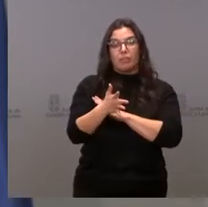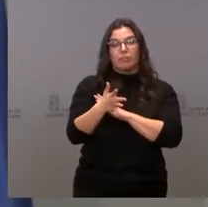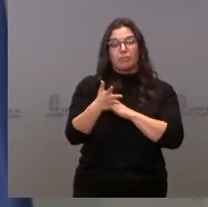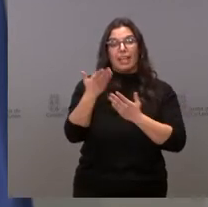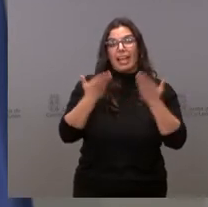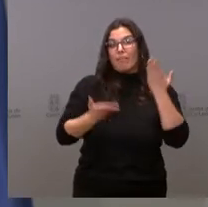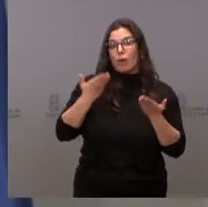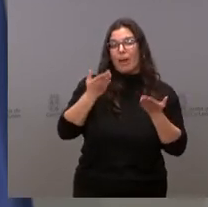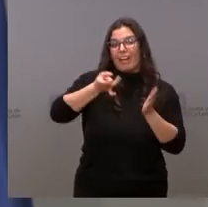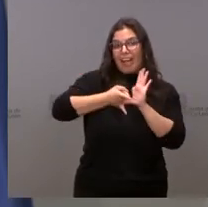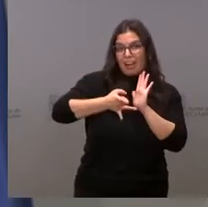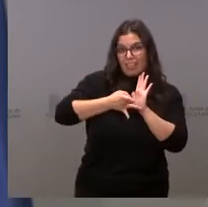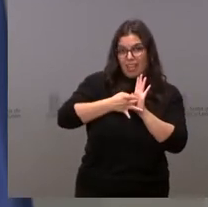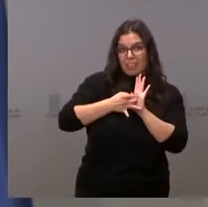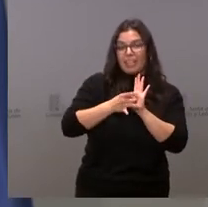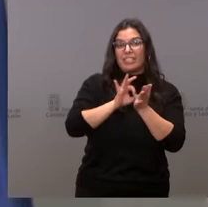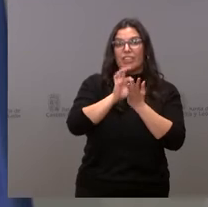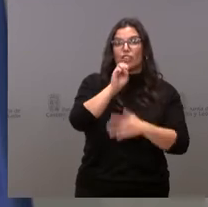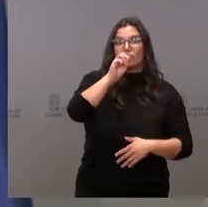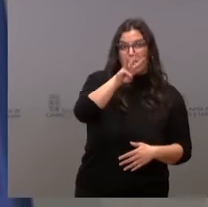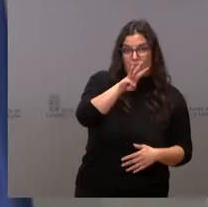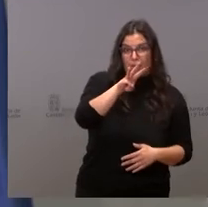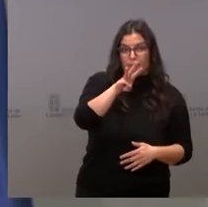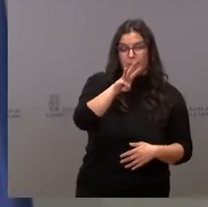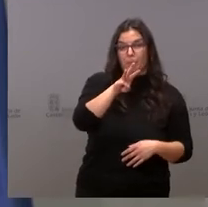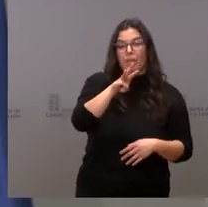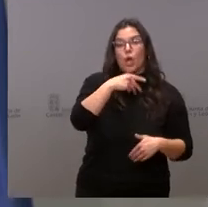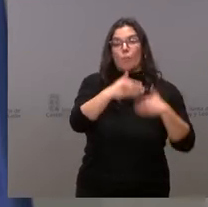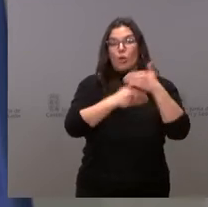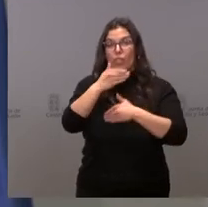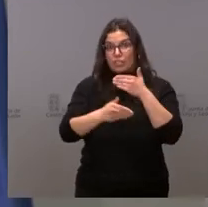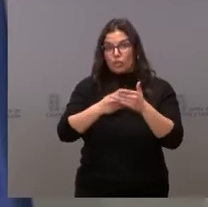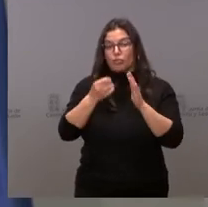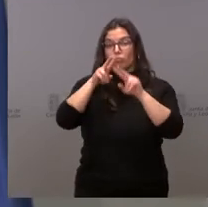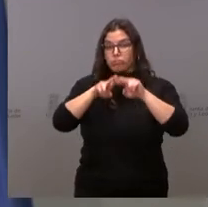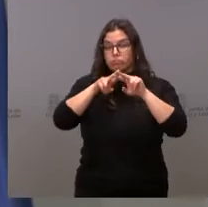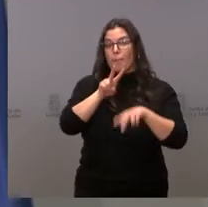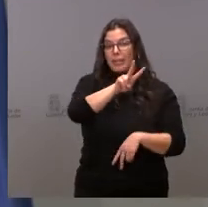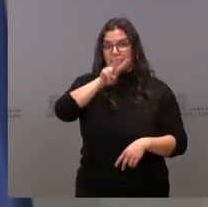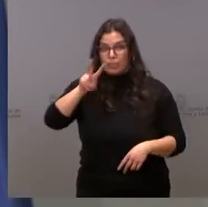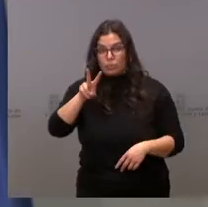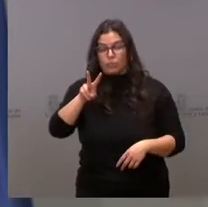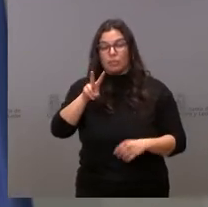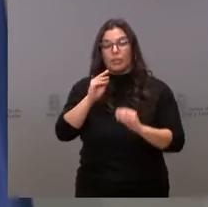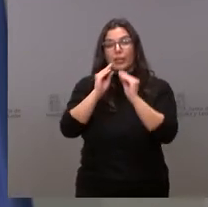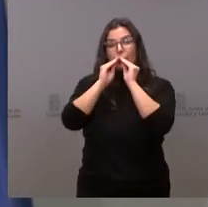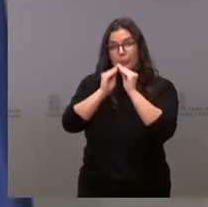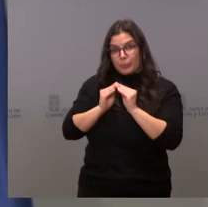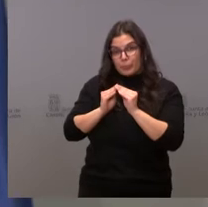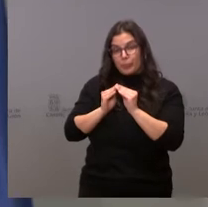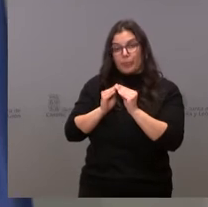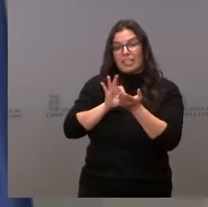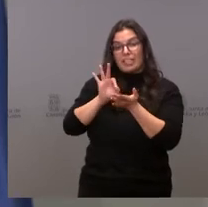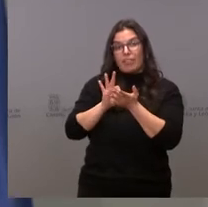calidad de 13 servicios de la evaluación de 22 procesos de la elaboración de cuatro nuevas cartas de